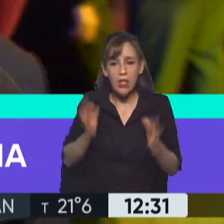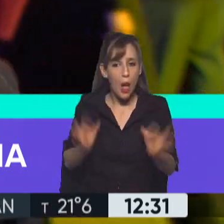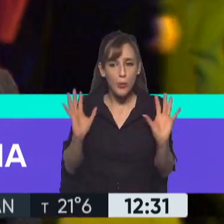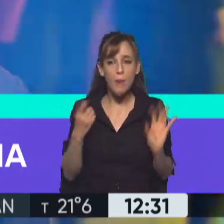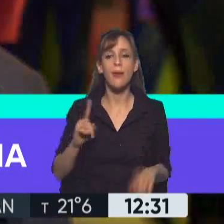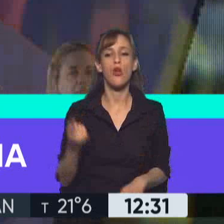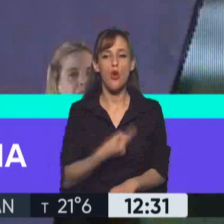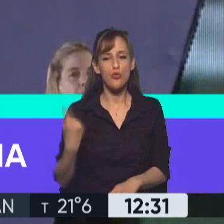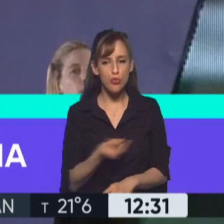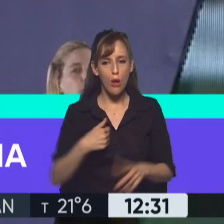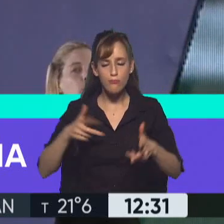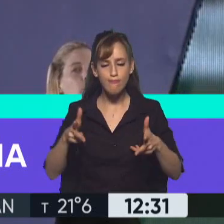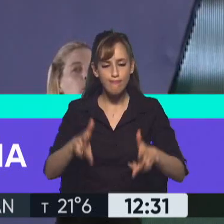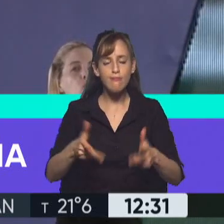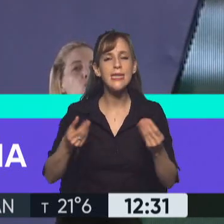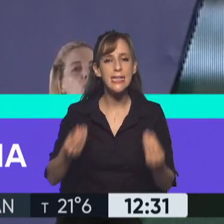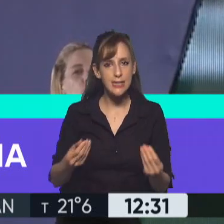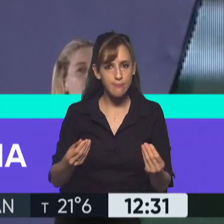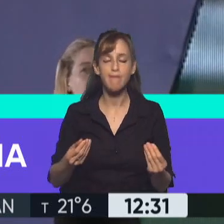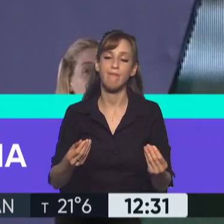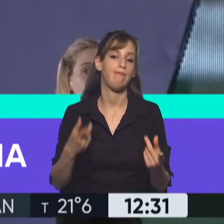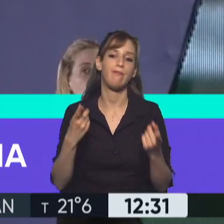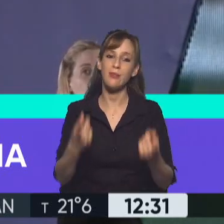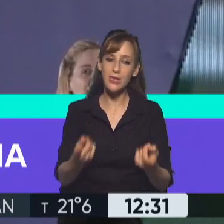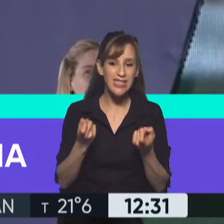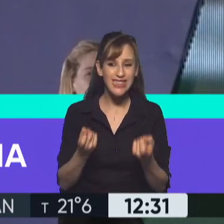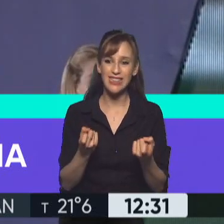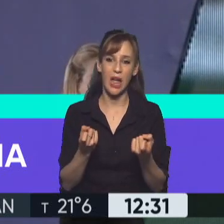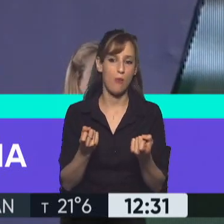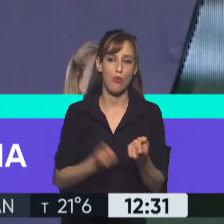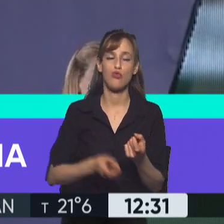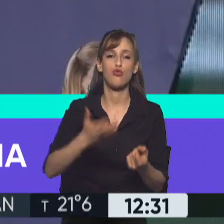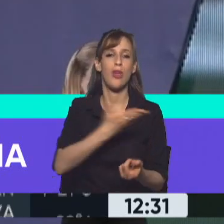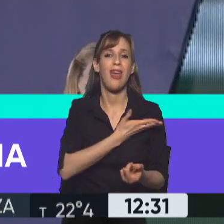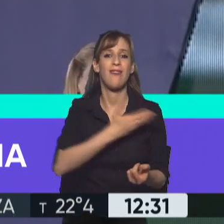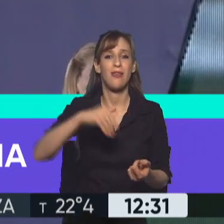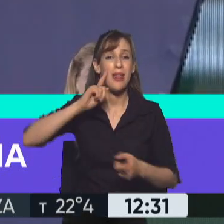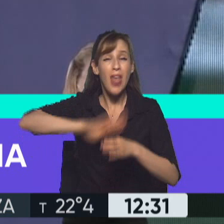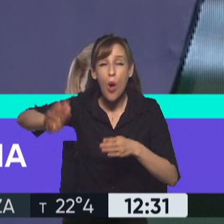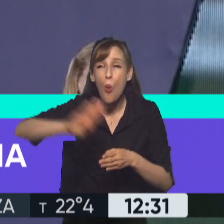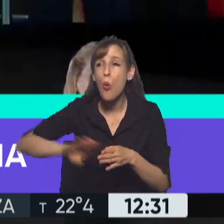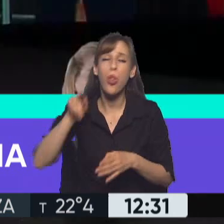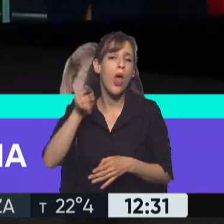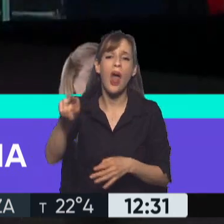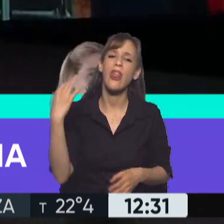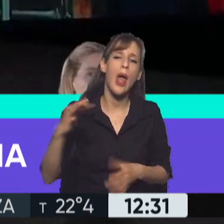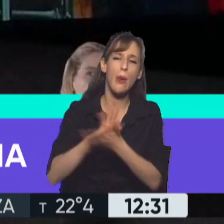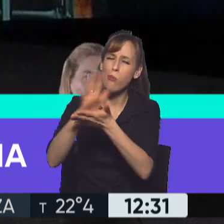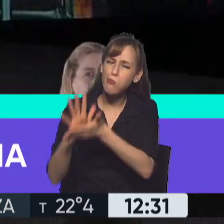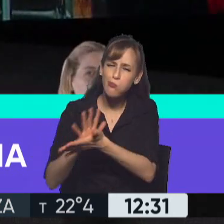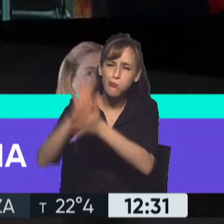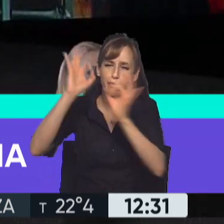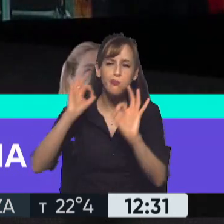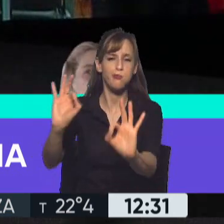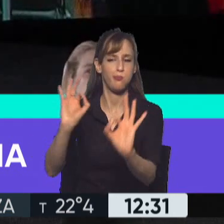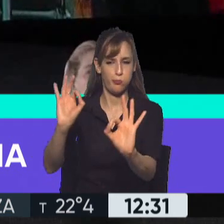lo que decimos es, necesitamos que el problema de la deuda externa se resuelva, porque como país necesitamos. ¿Para